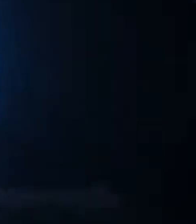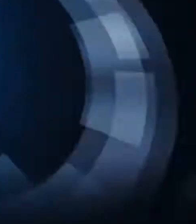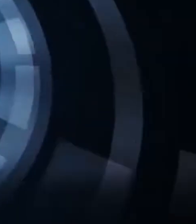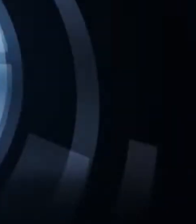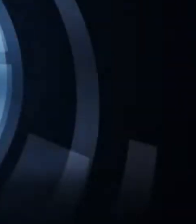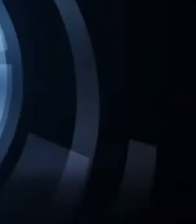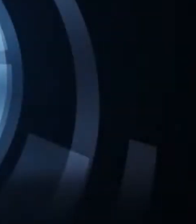¡Gracias! ¡Gracias!